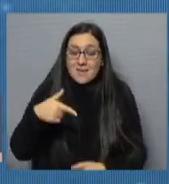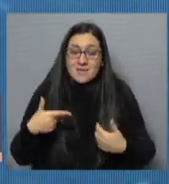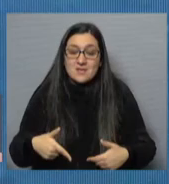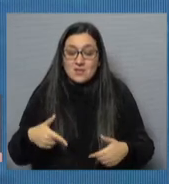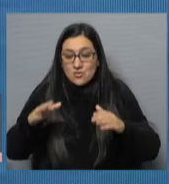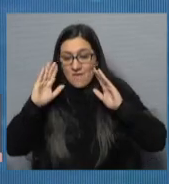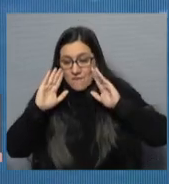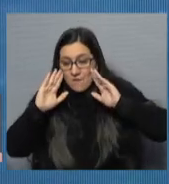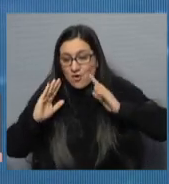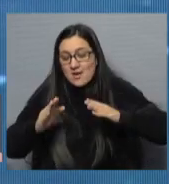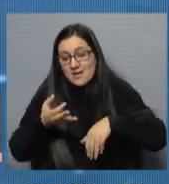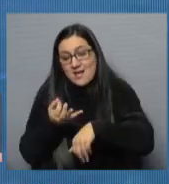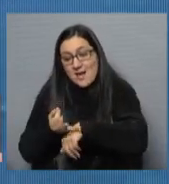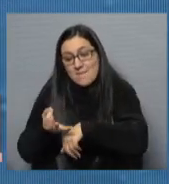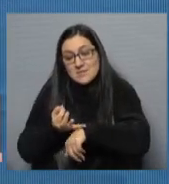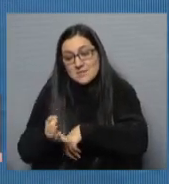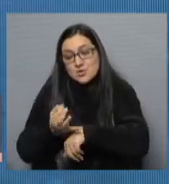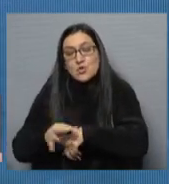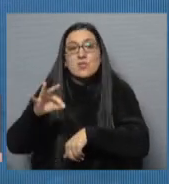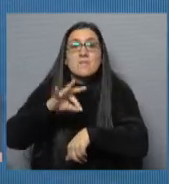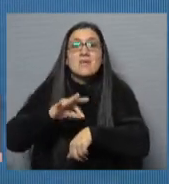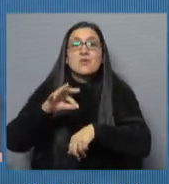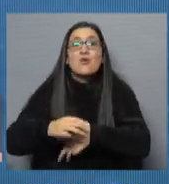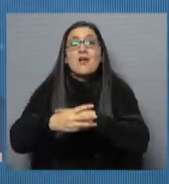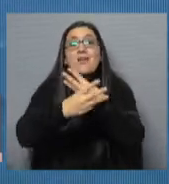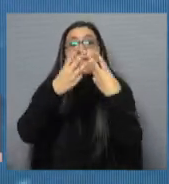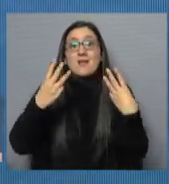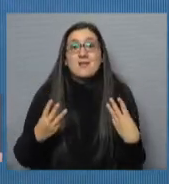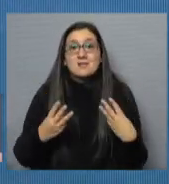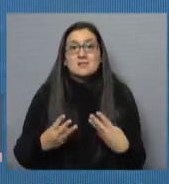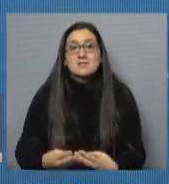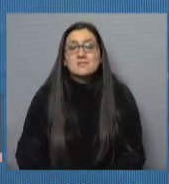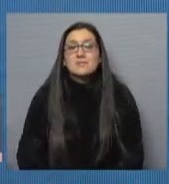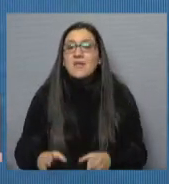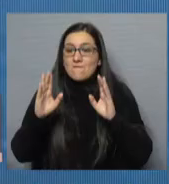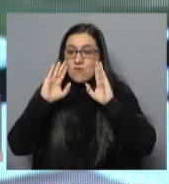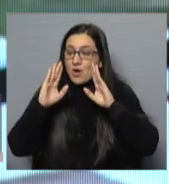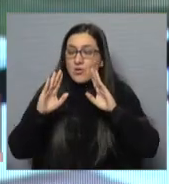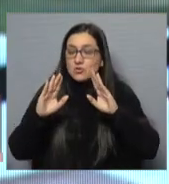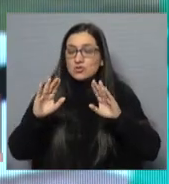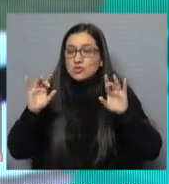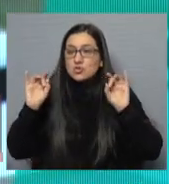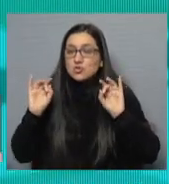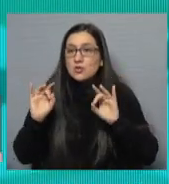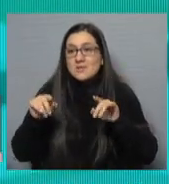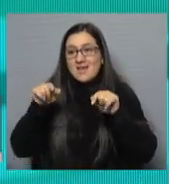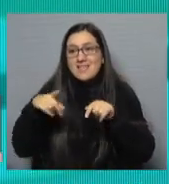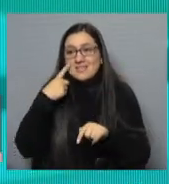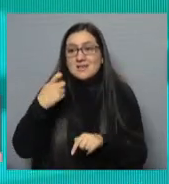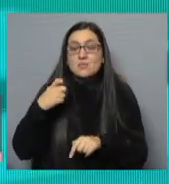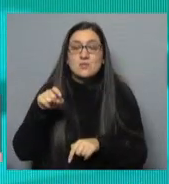enfocando capacitación de médicos generales enfocados, digamos, a esa